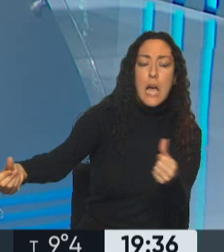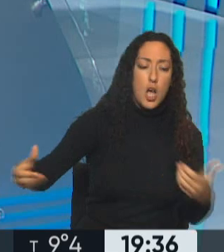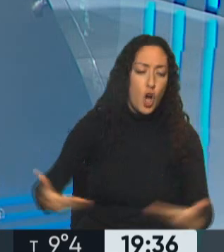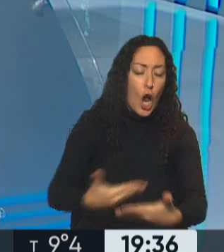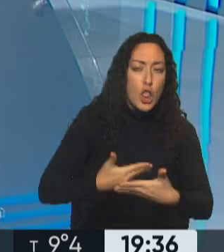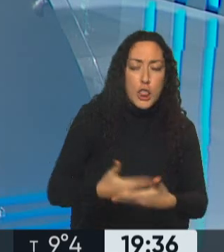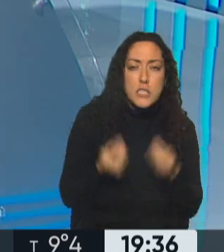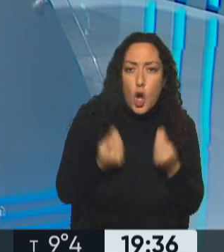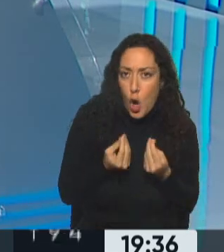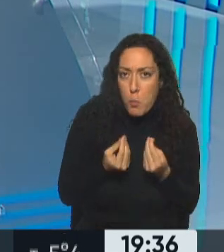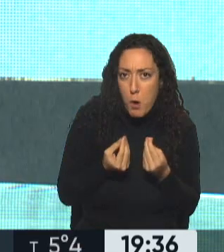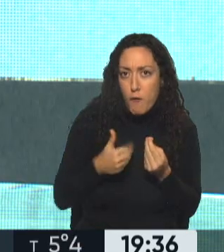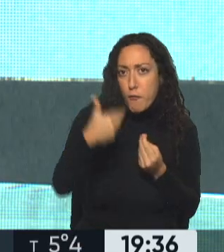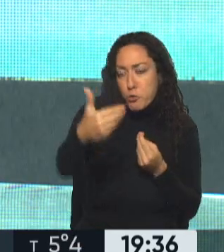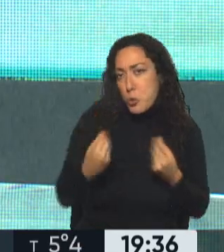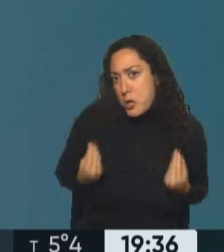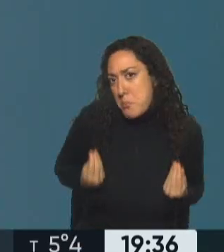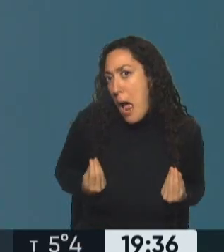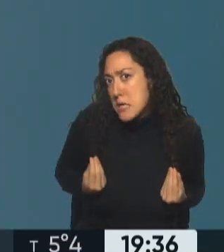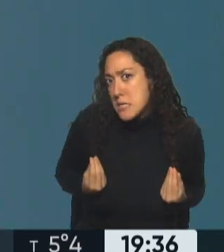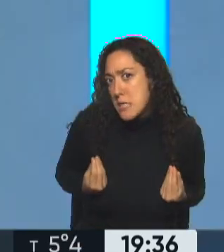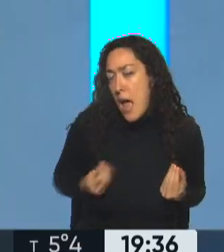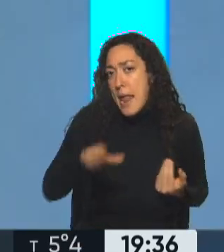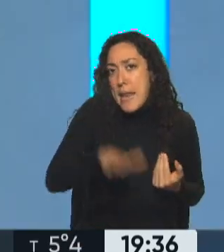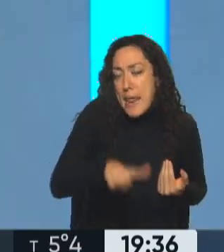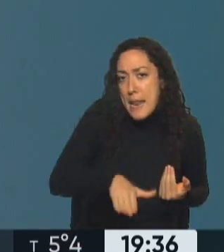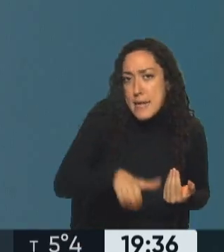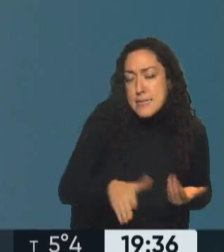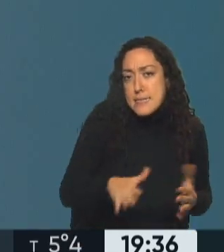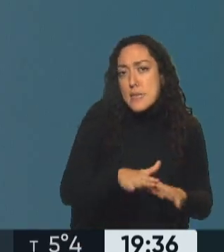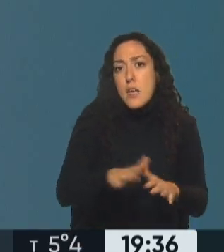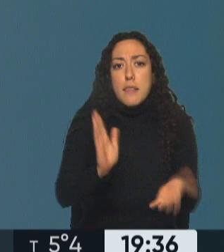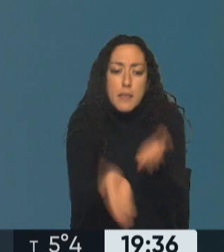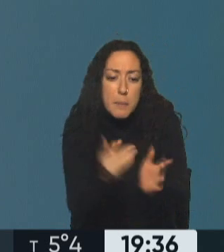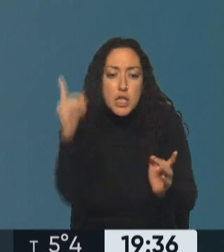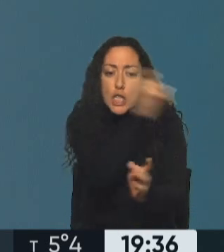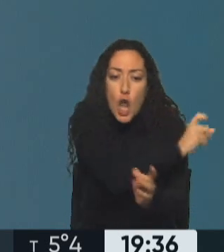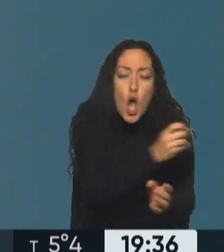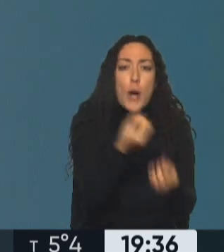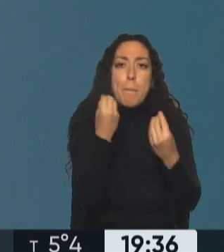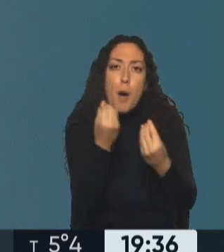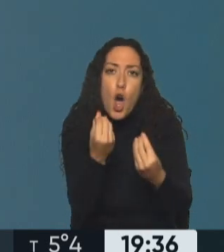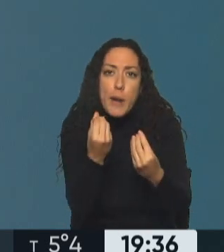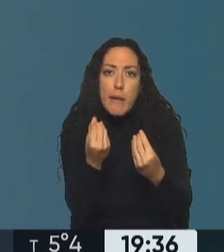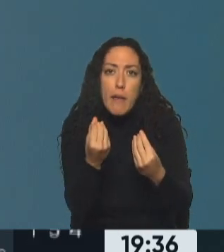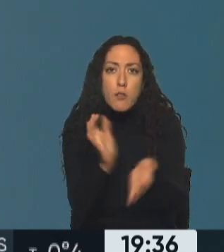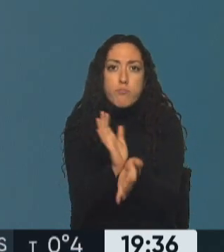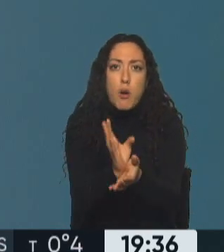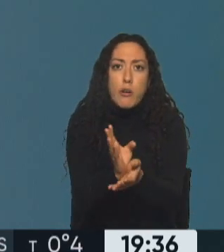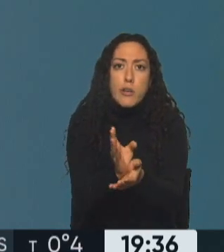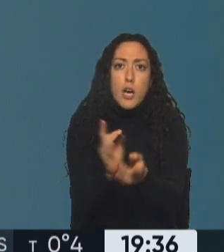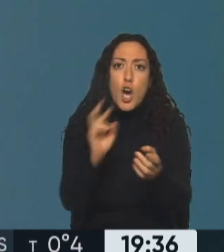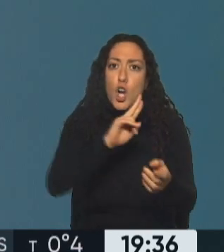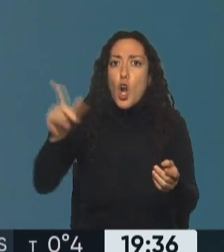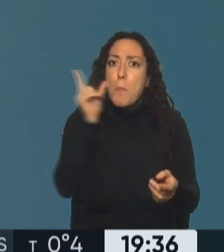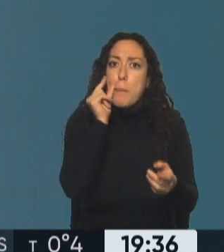se traduce luego, no? Esto de mandar al nene, a la nena a terapia porque precisamente hay un desprendimiento de lo